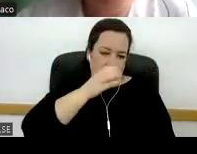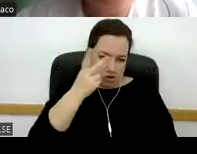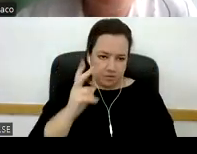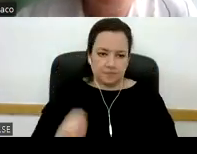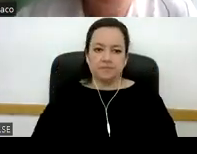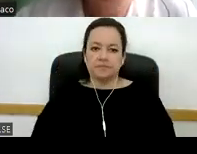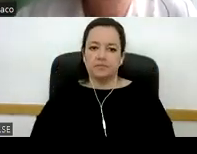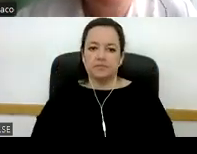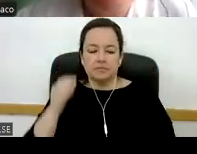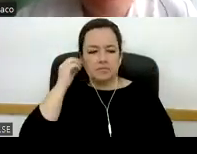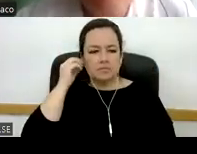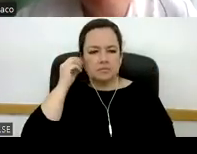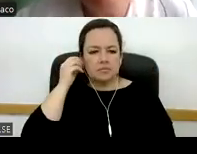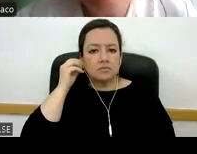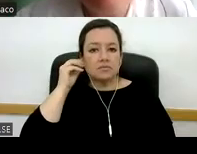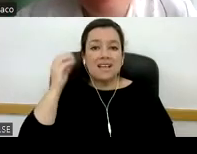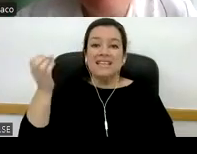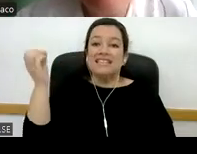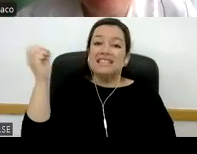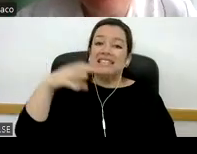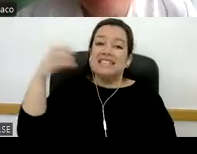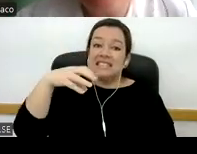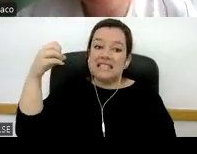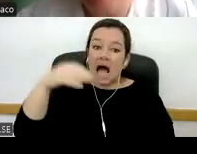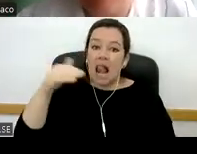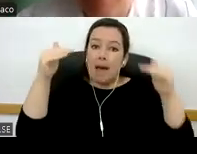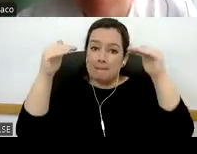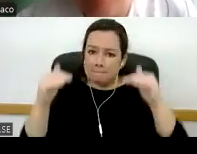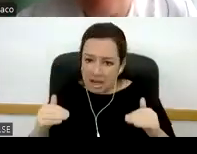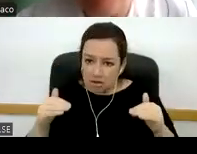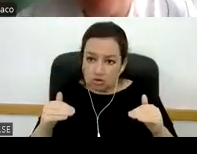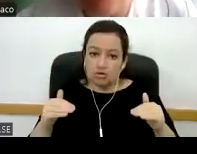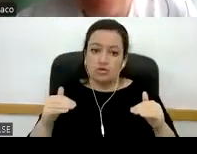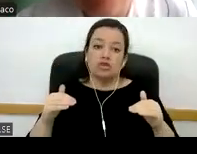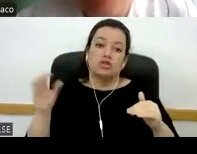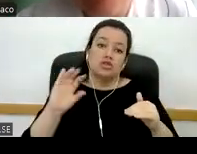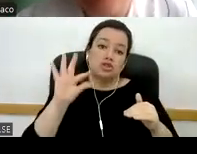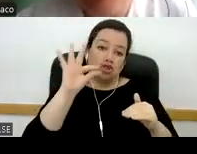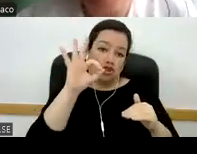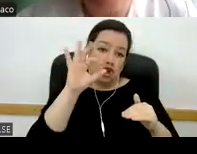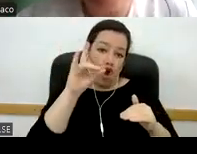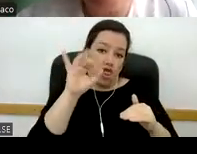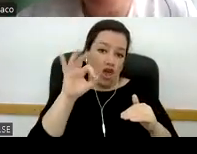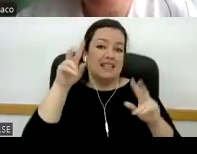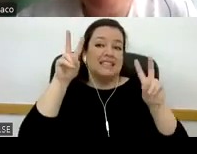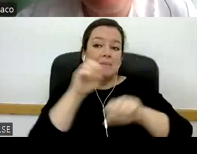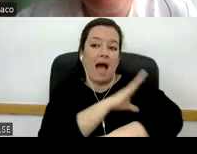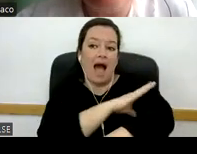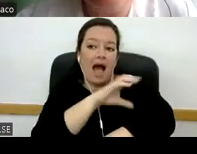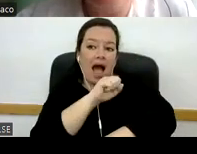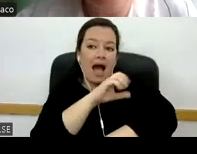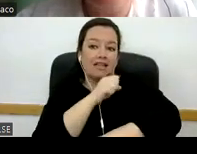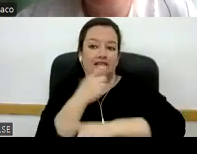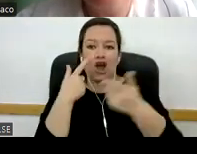tomar. Si disminuimos la cantidad de sal, de sodio, que al fin y al cabo lo que estamos haciendo sobre todo es incidir sobre la tensión arterial, sobre la